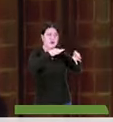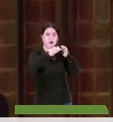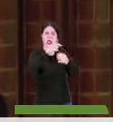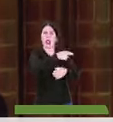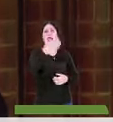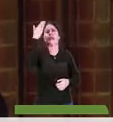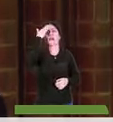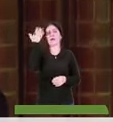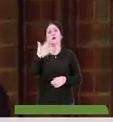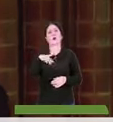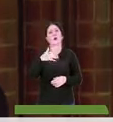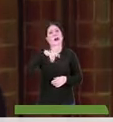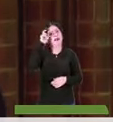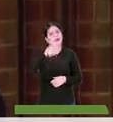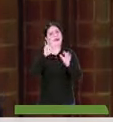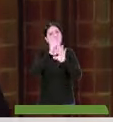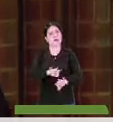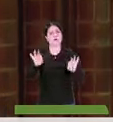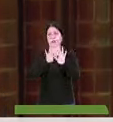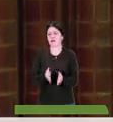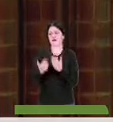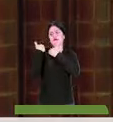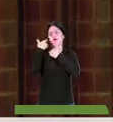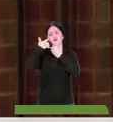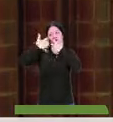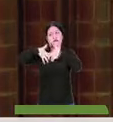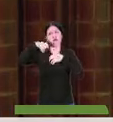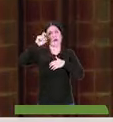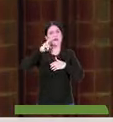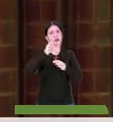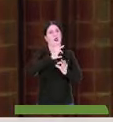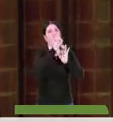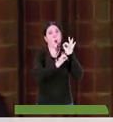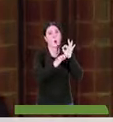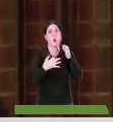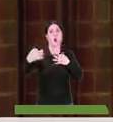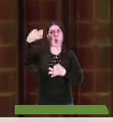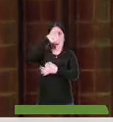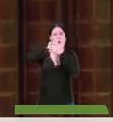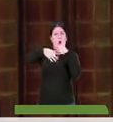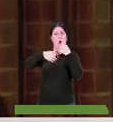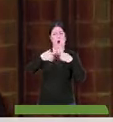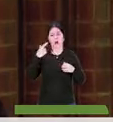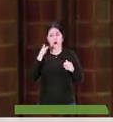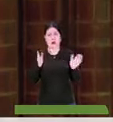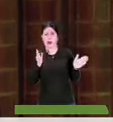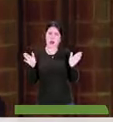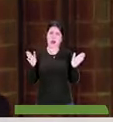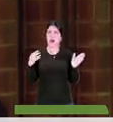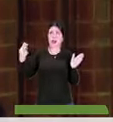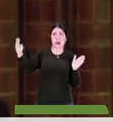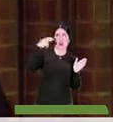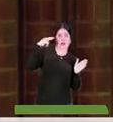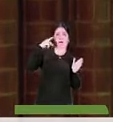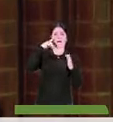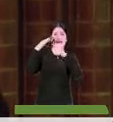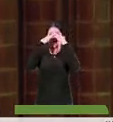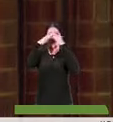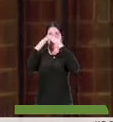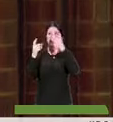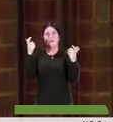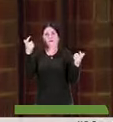la importancia y cuál es su función en la vía para cuidarse, para tener cuidado, cuáles son los puntos ciegos de los camiones, de los buses y demás.